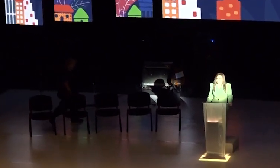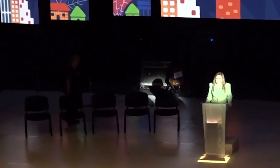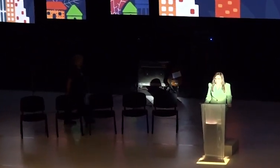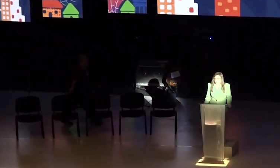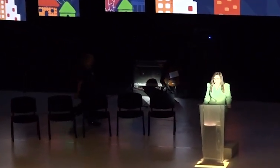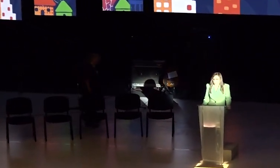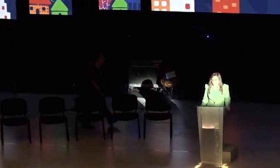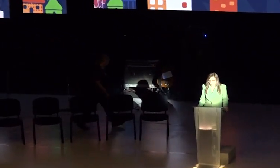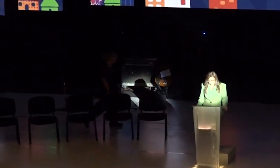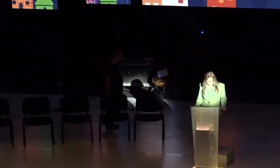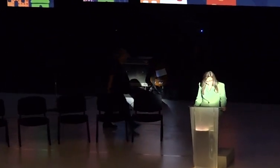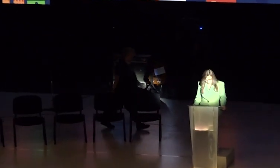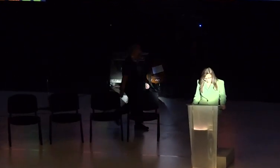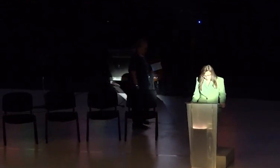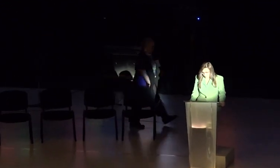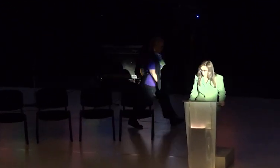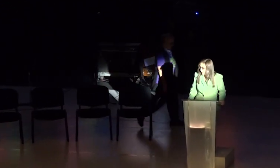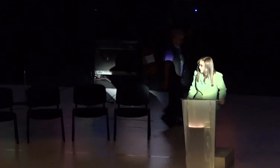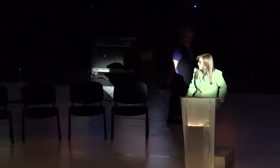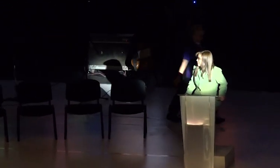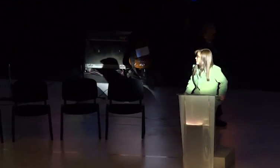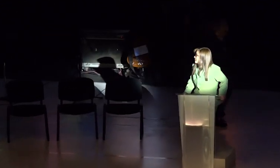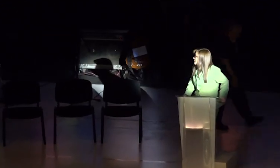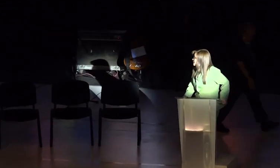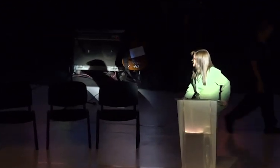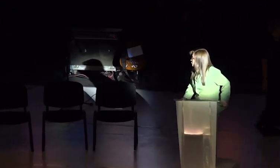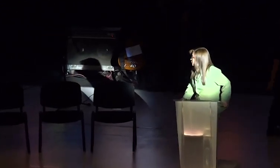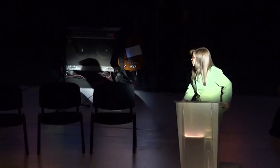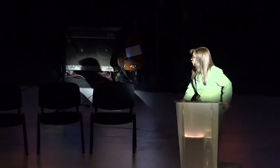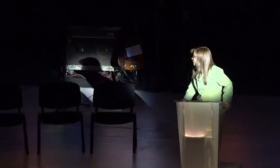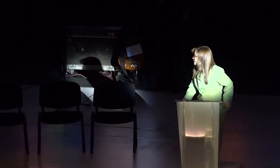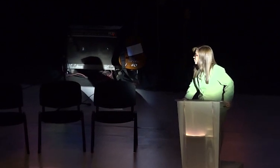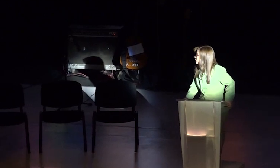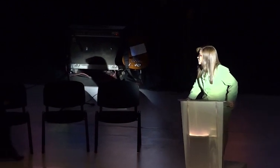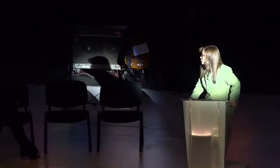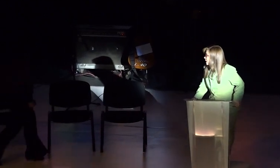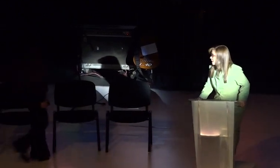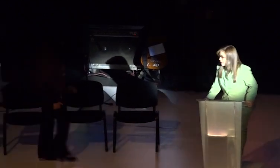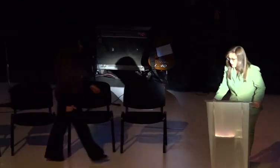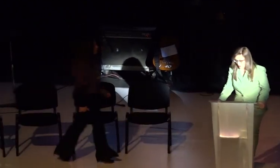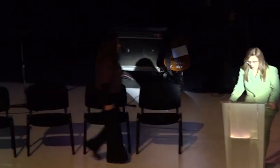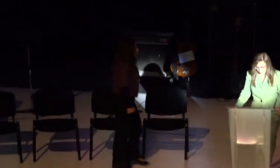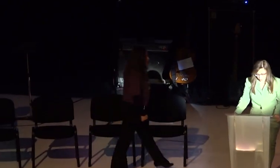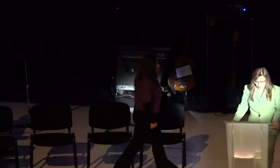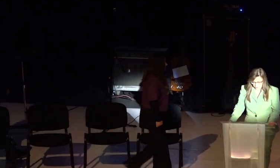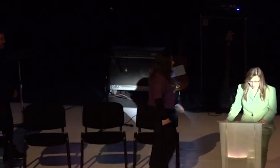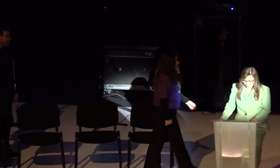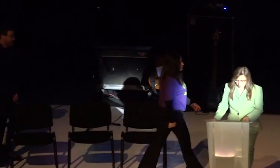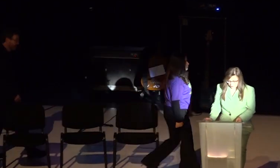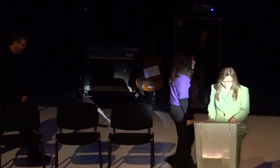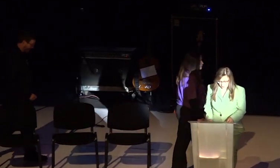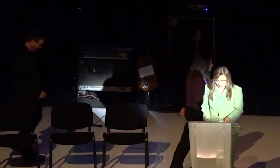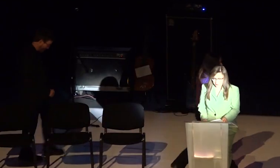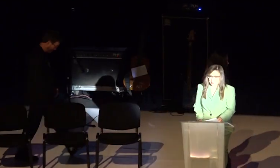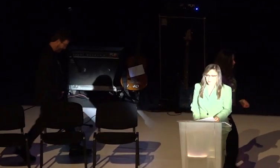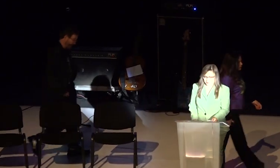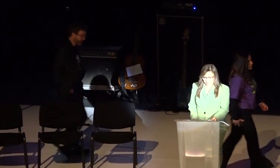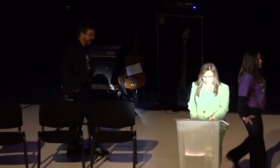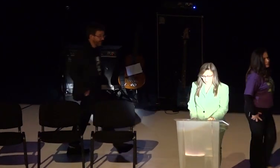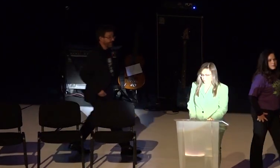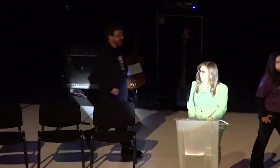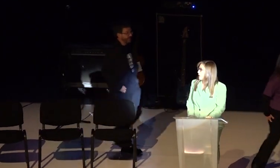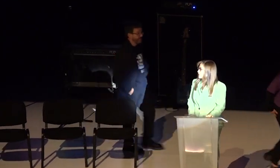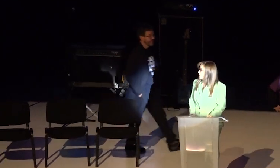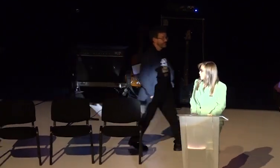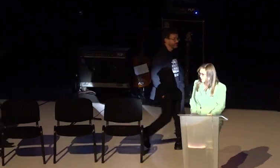reconozca desde su propio dolor. Voy a darle la bienvenida en este momento a las comisionadas y comisionados de la